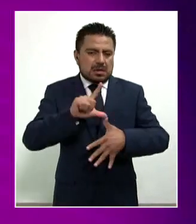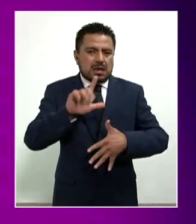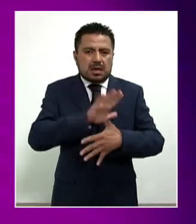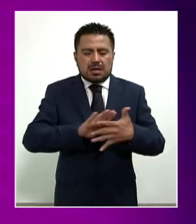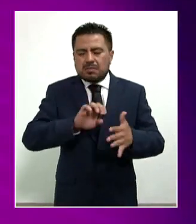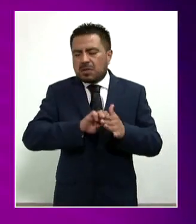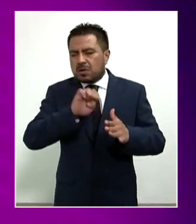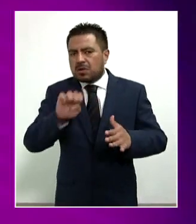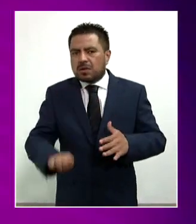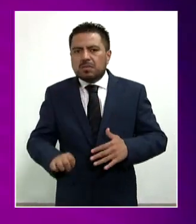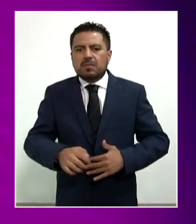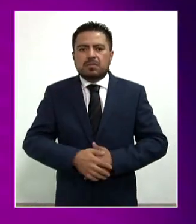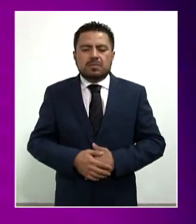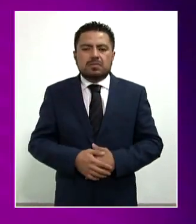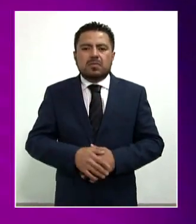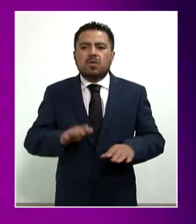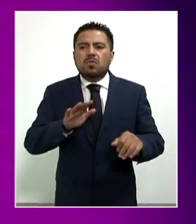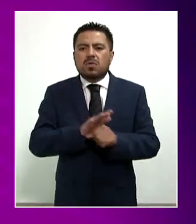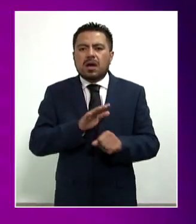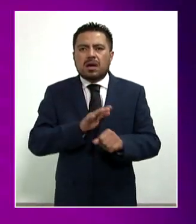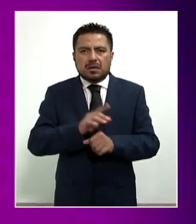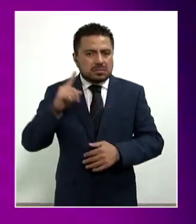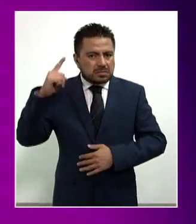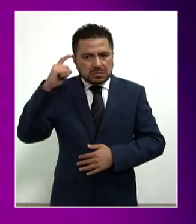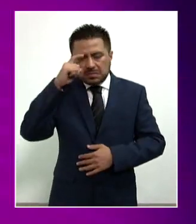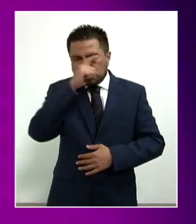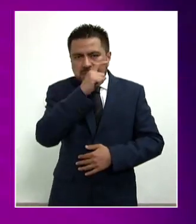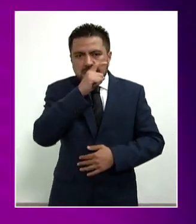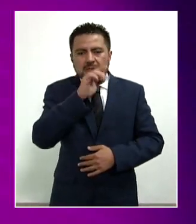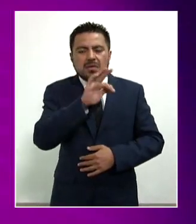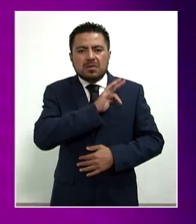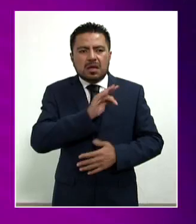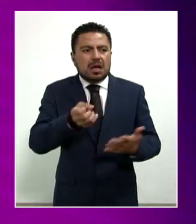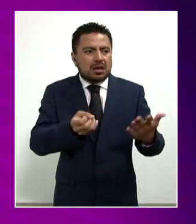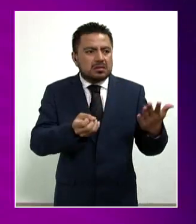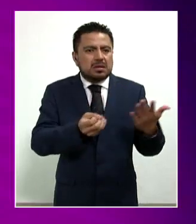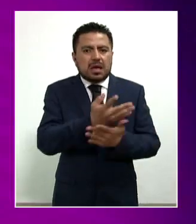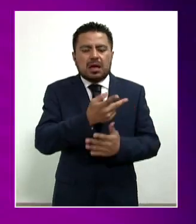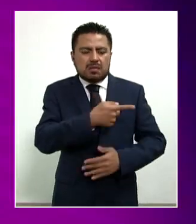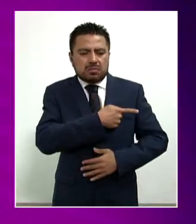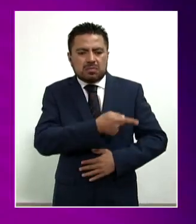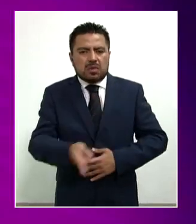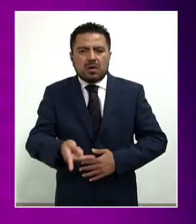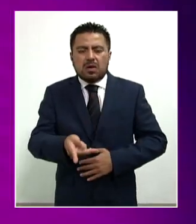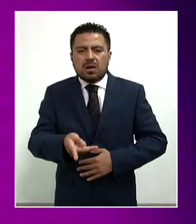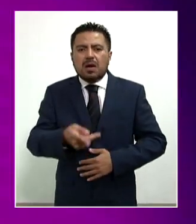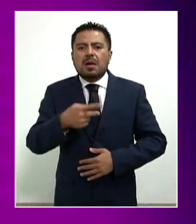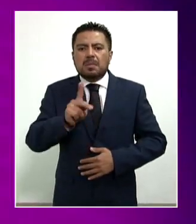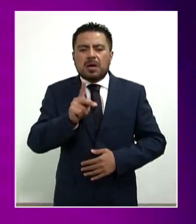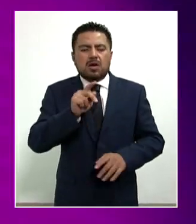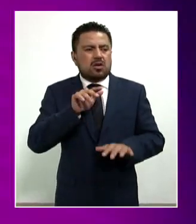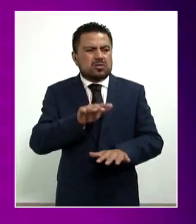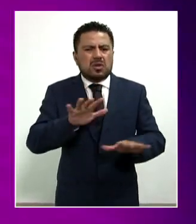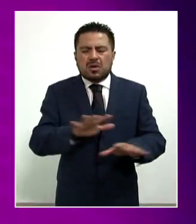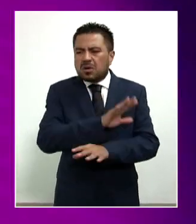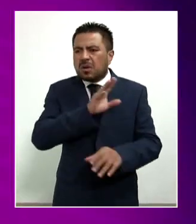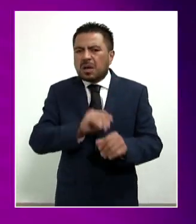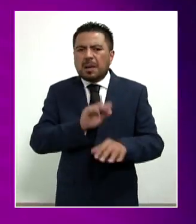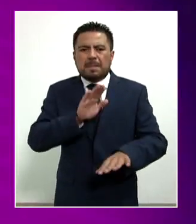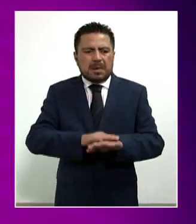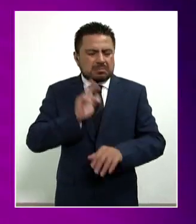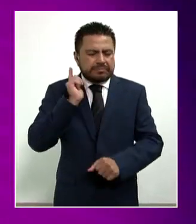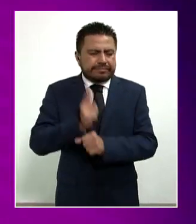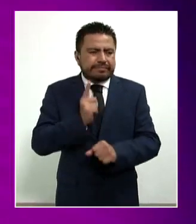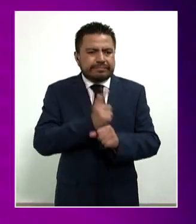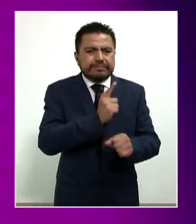por ejemplo, de los cuales es muy difícil salir de la pobreza, pero por sobre todo lo que más hemos